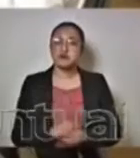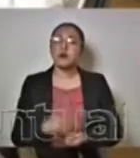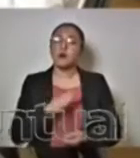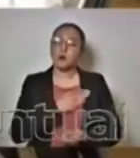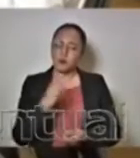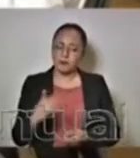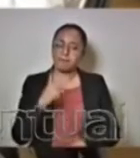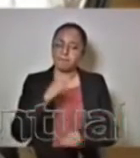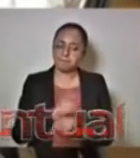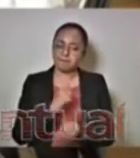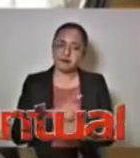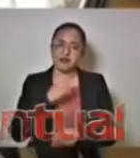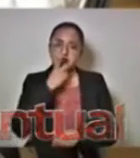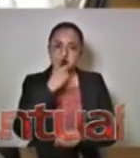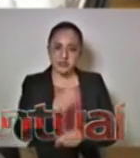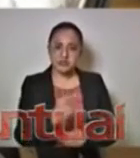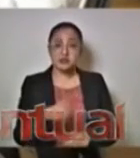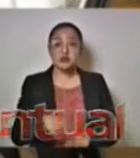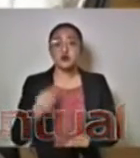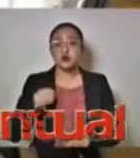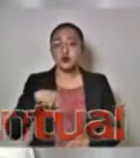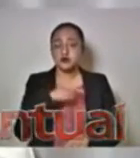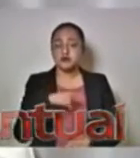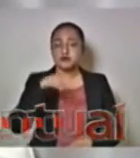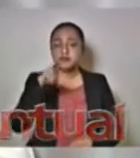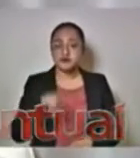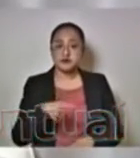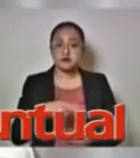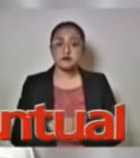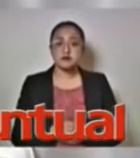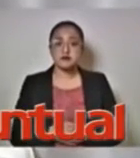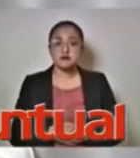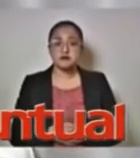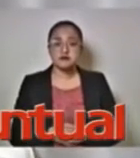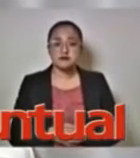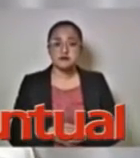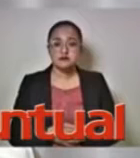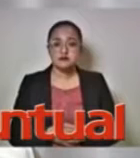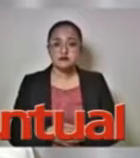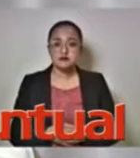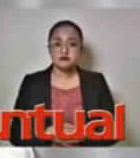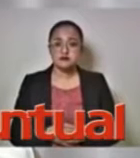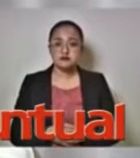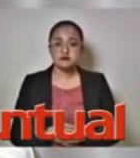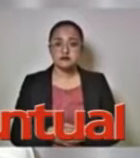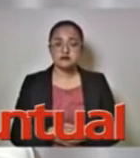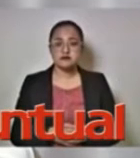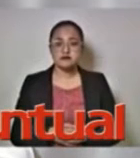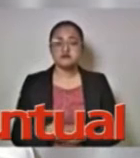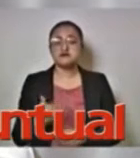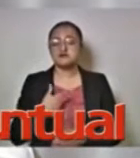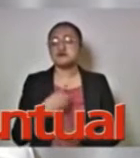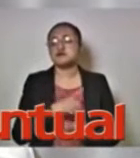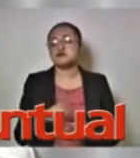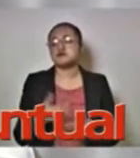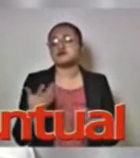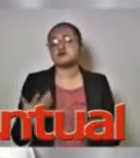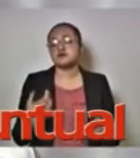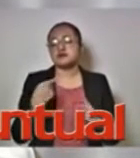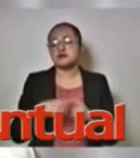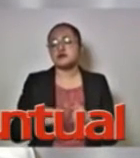que que nosotros la verdad esté tomamos decisiones a partir